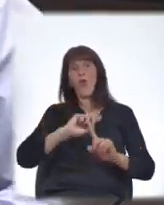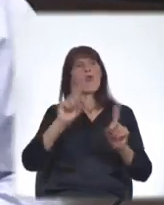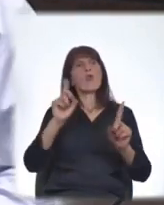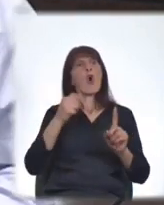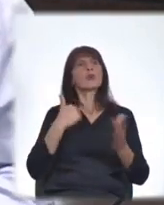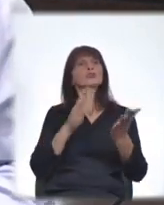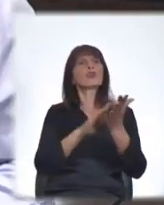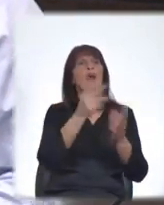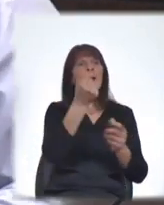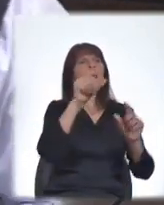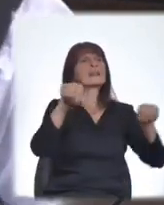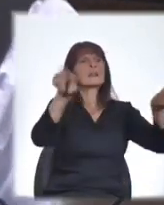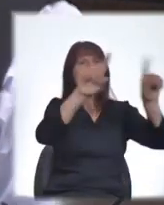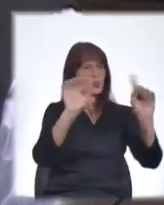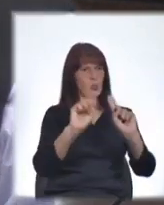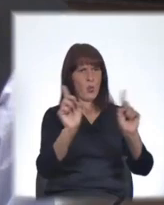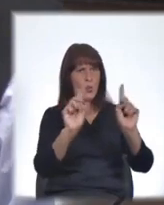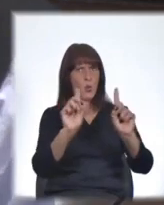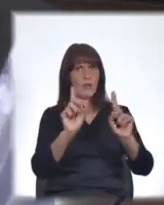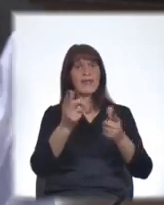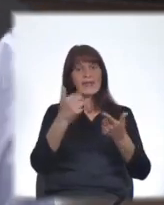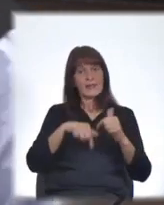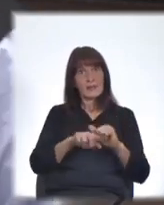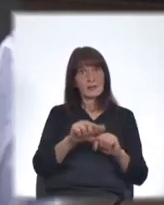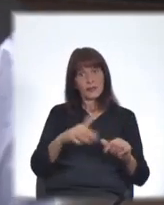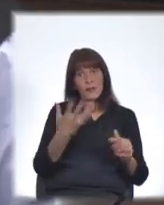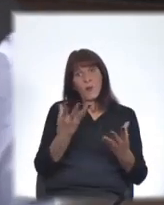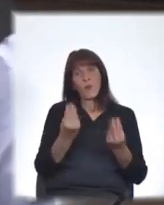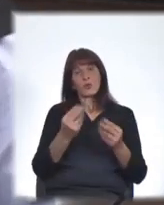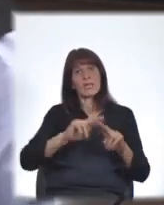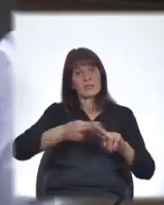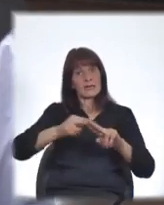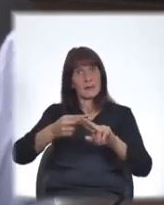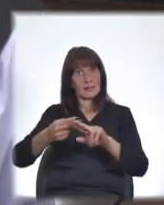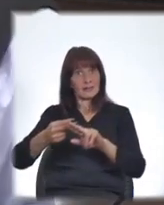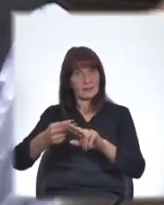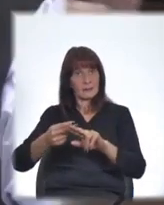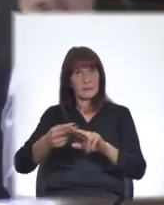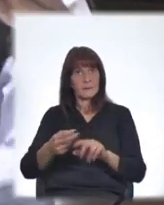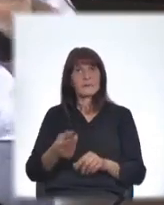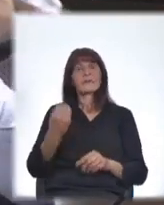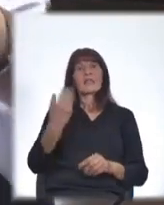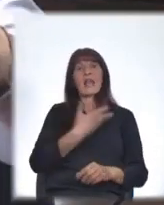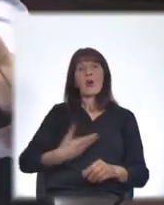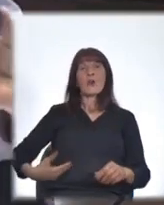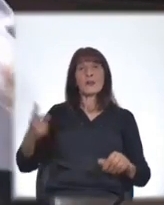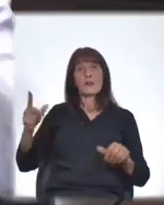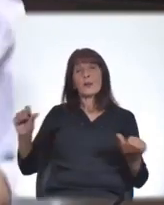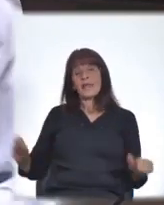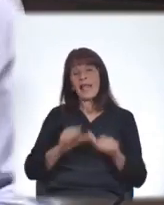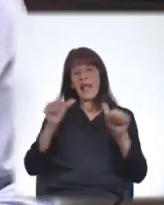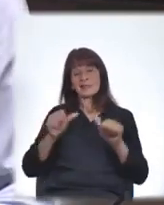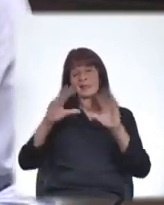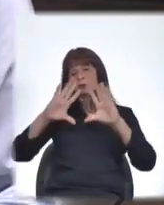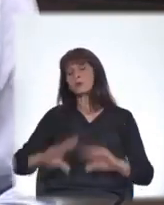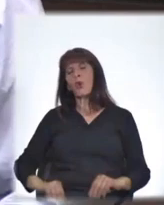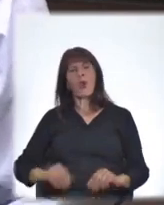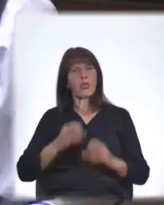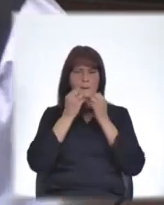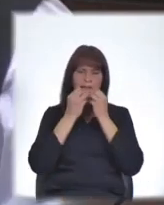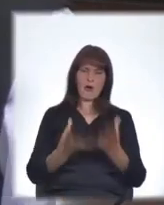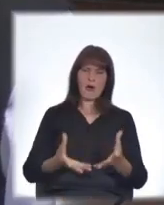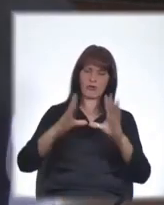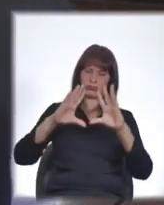que además ha dicho en reiteradas oportunidades ese gobierno que lo que iba a hacer era hacerlo todo mejor.